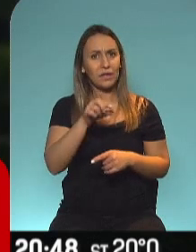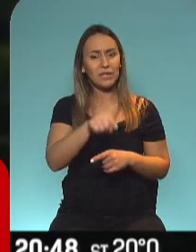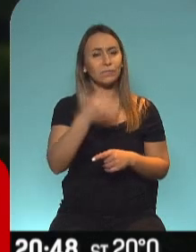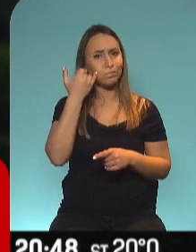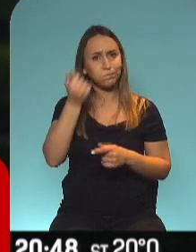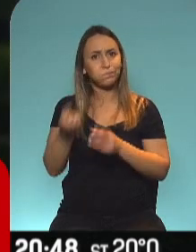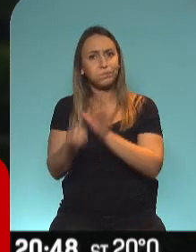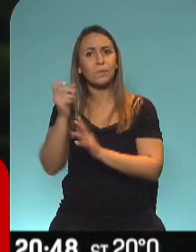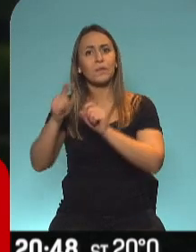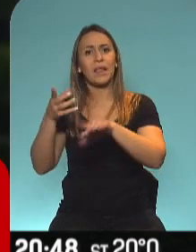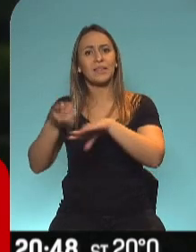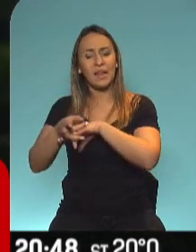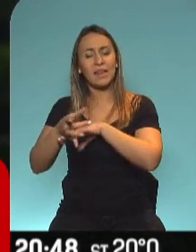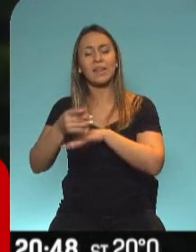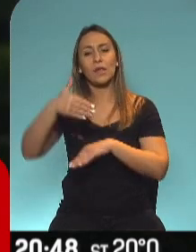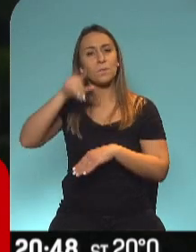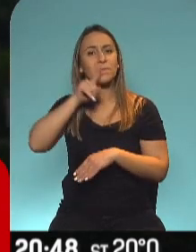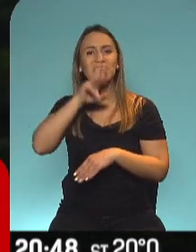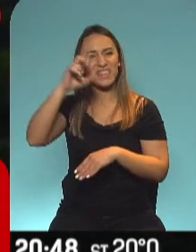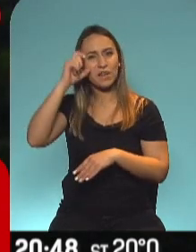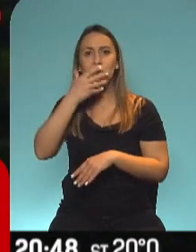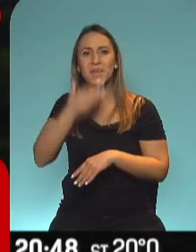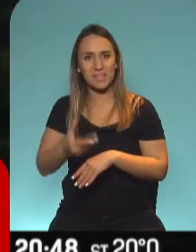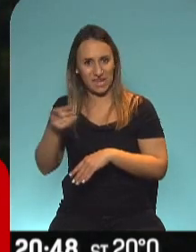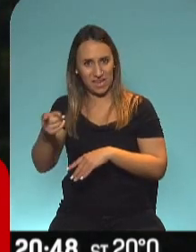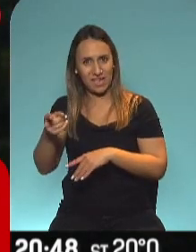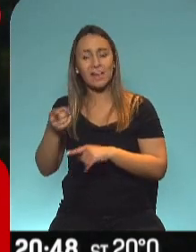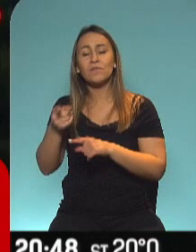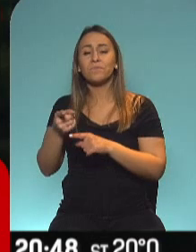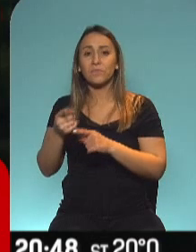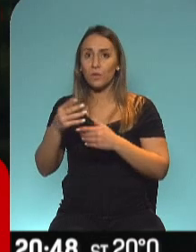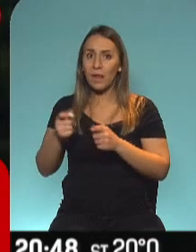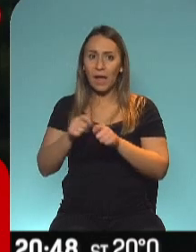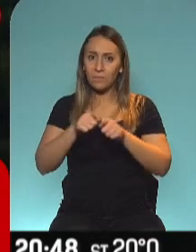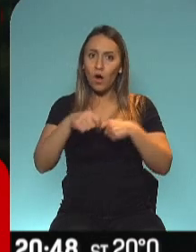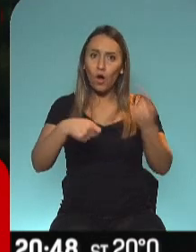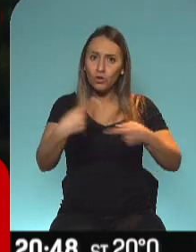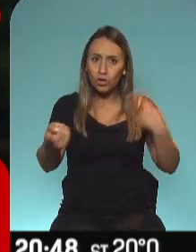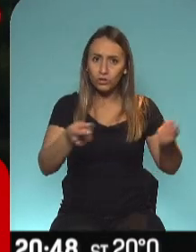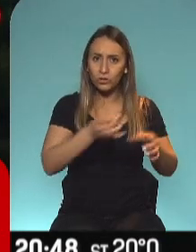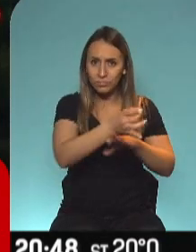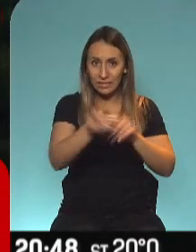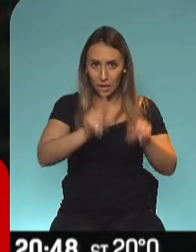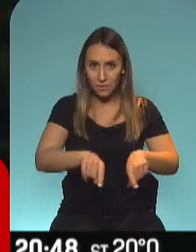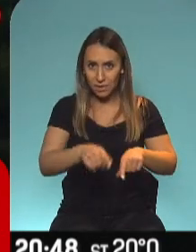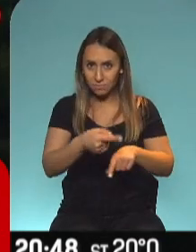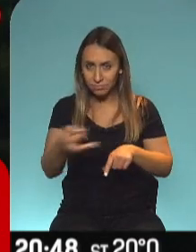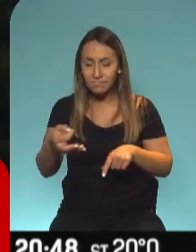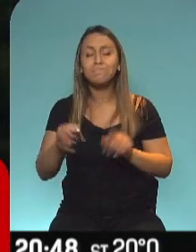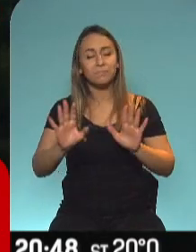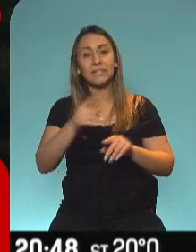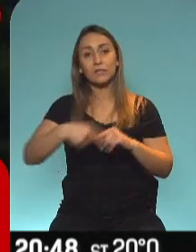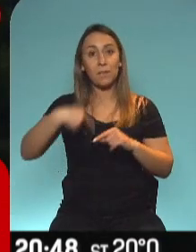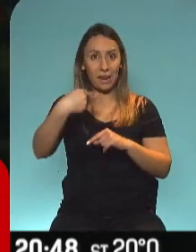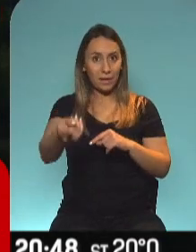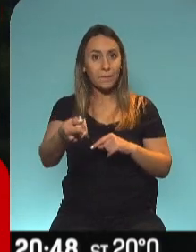Tren Mitre para otras formaciones? Sí, estamos, la semana que viene va a empezar a regir, o se va a empezar a aplicar